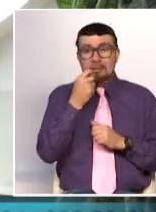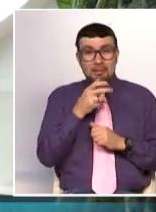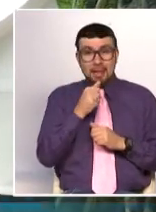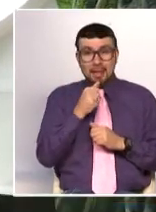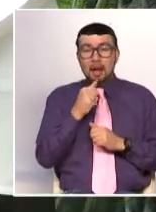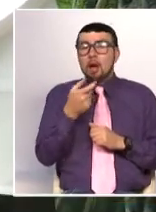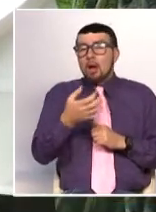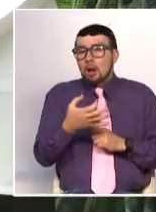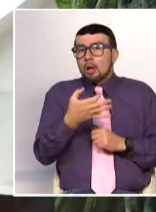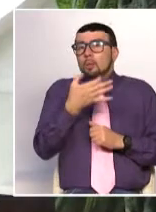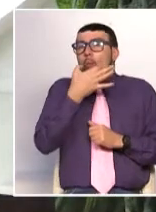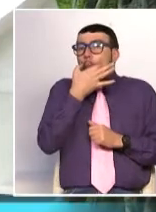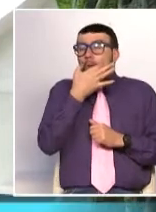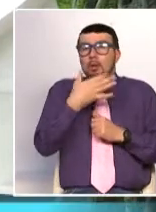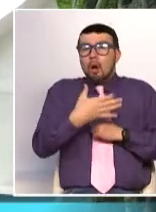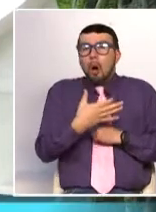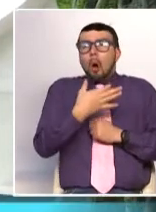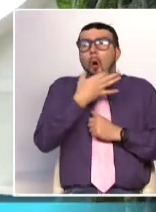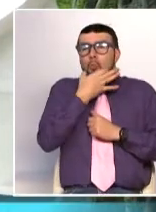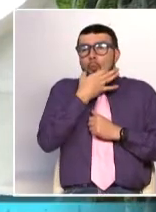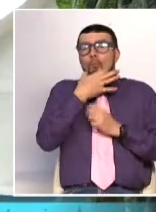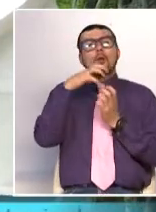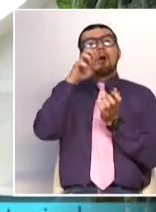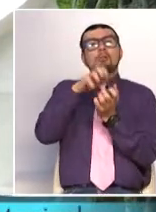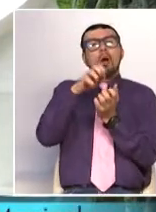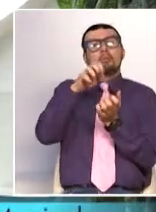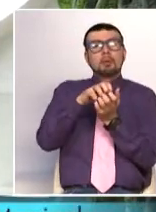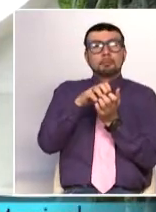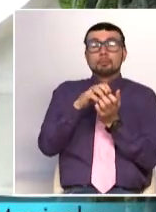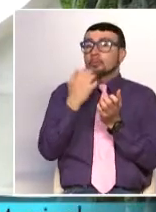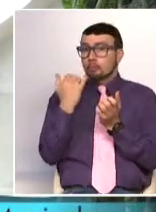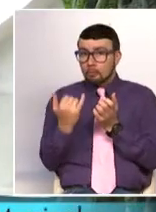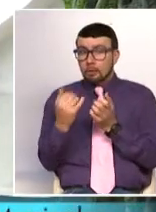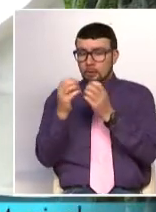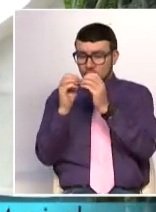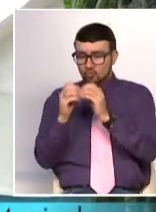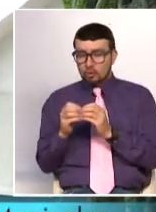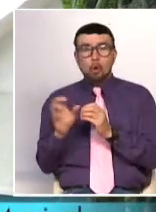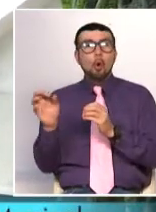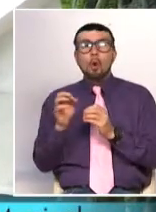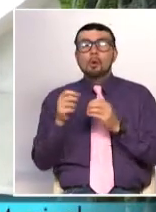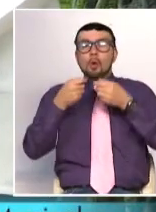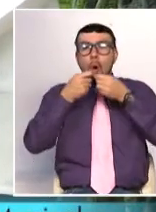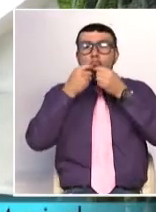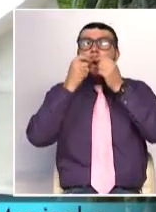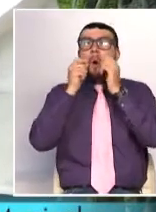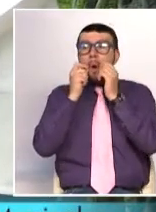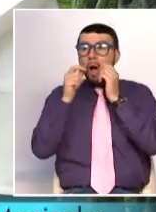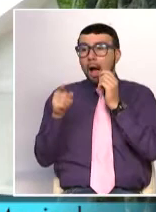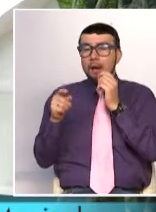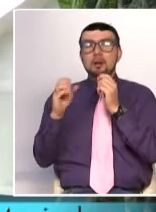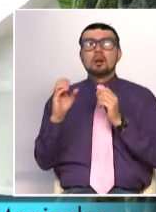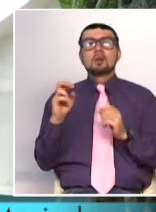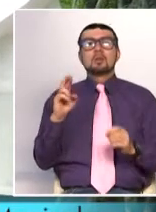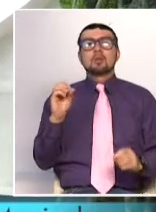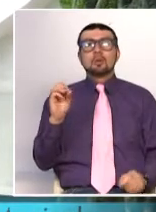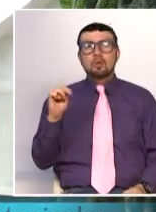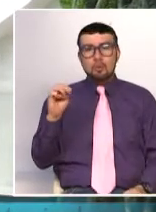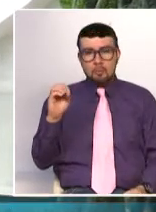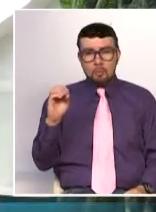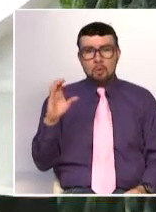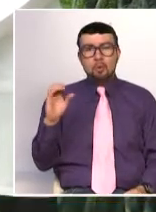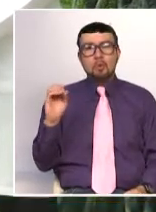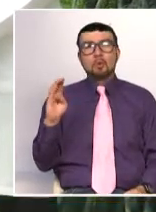tiene cadmio y los metales que se utilizan en los puentes son cromo cobalto o algunos son paladio